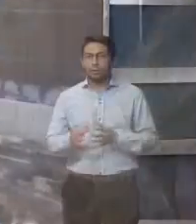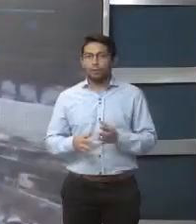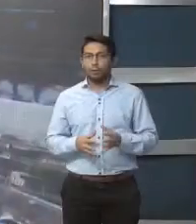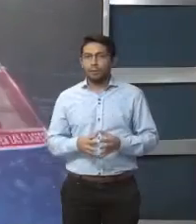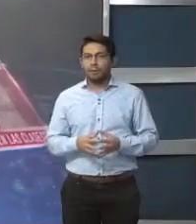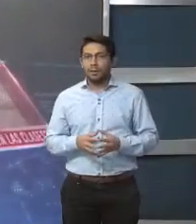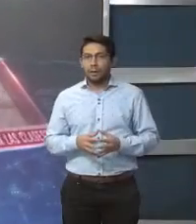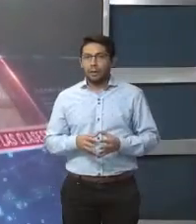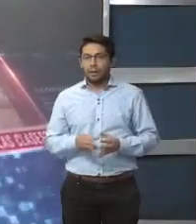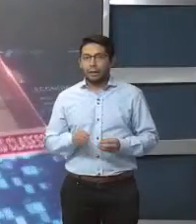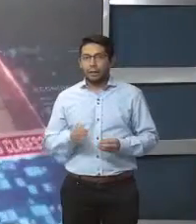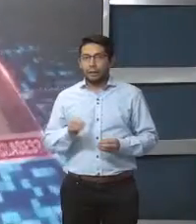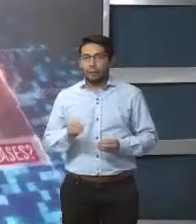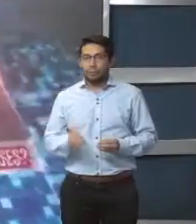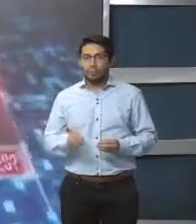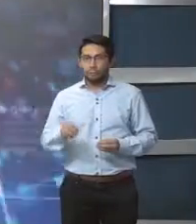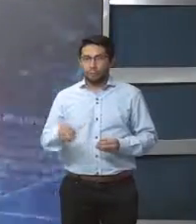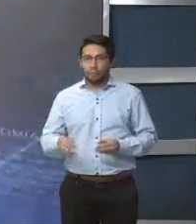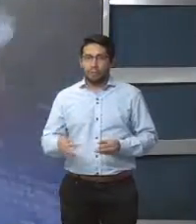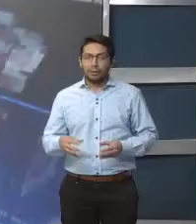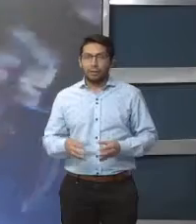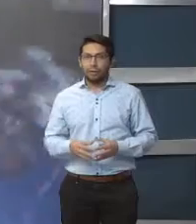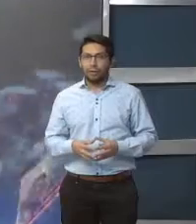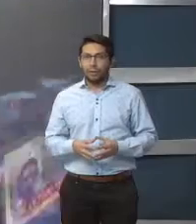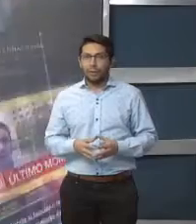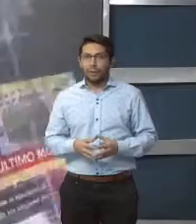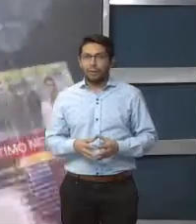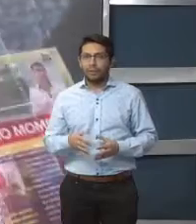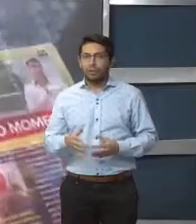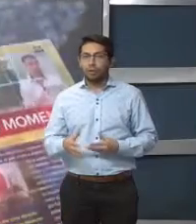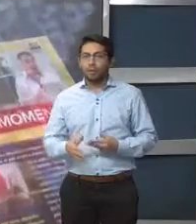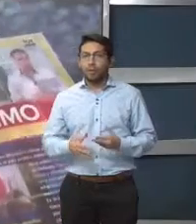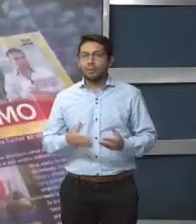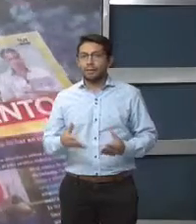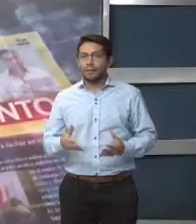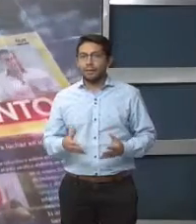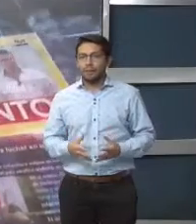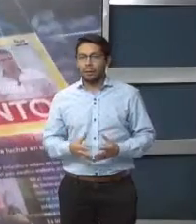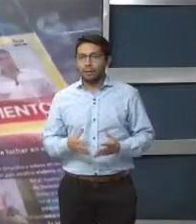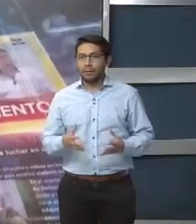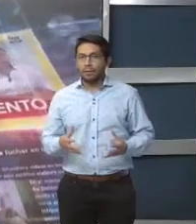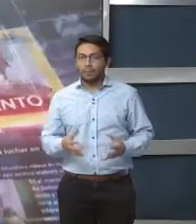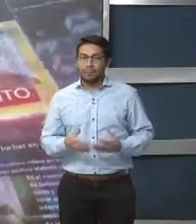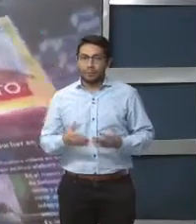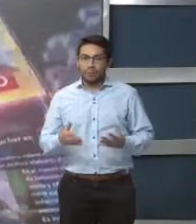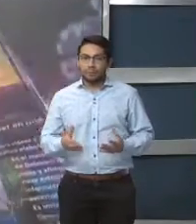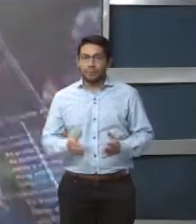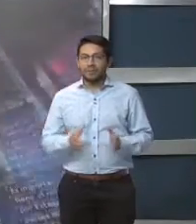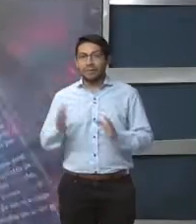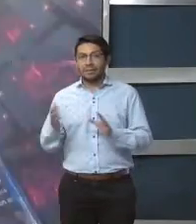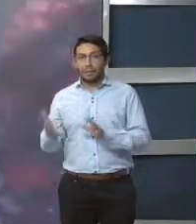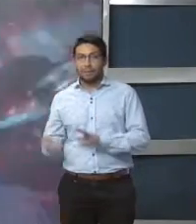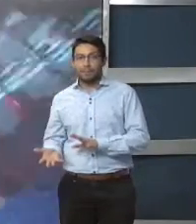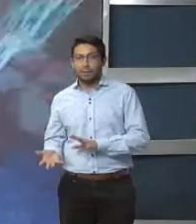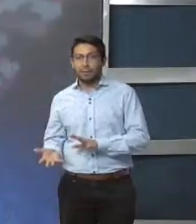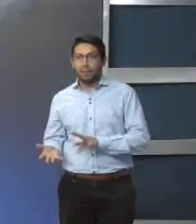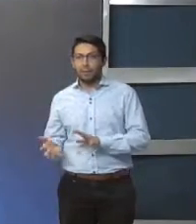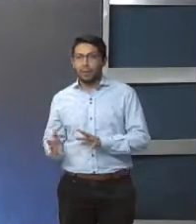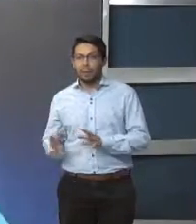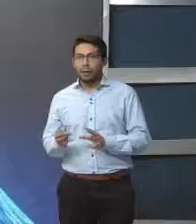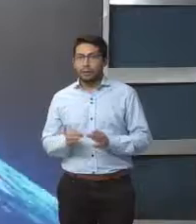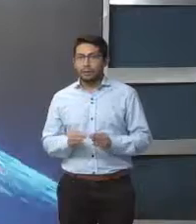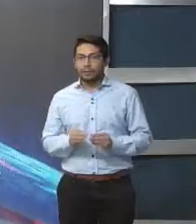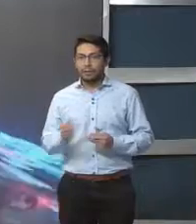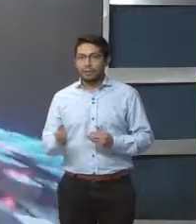hacer en concreto un poco más el lunes, cuando arranquen los colegios preuniversitarios, cómo va a ser la modalidad, obviamente va a ser presencial, también parte